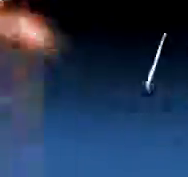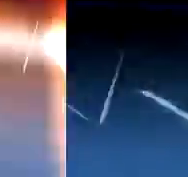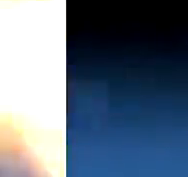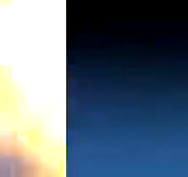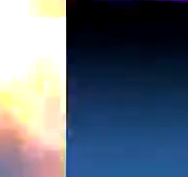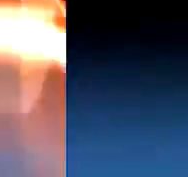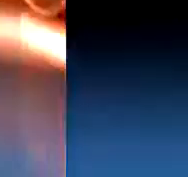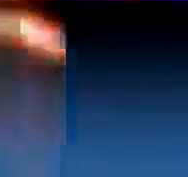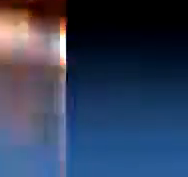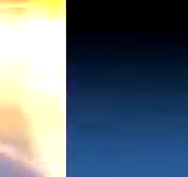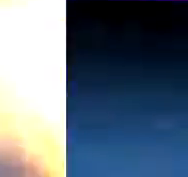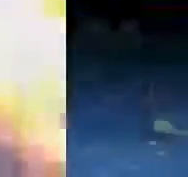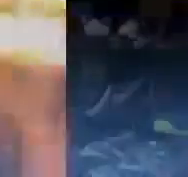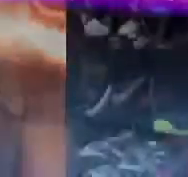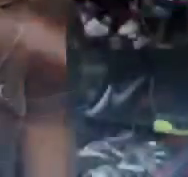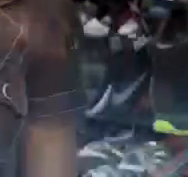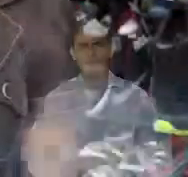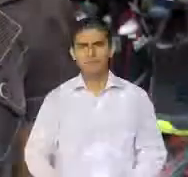Puerta Abierta.